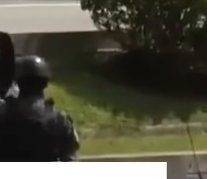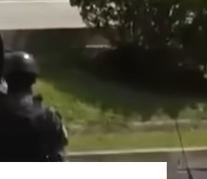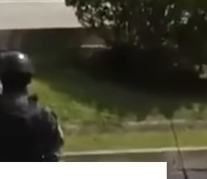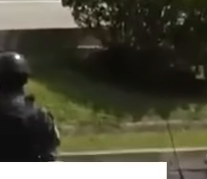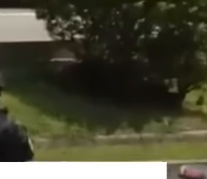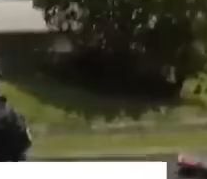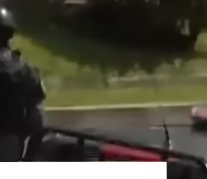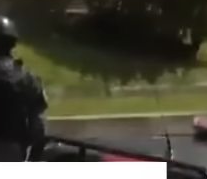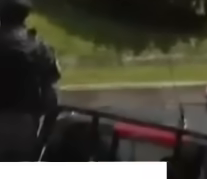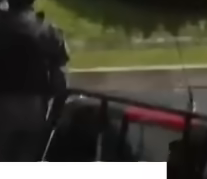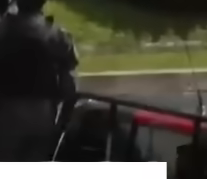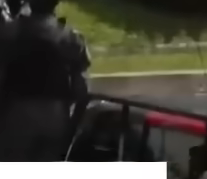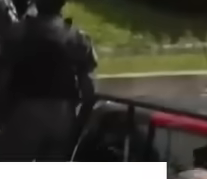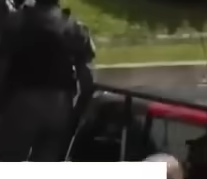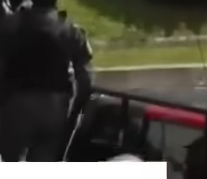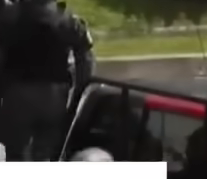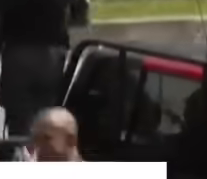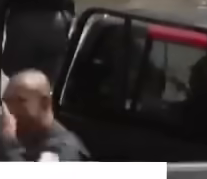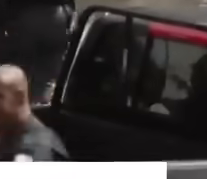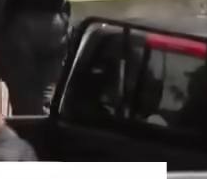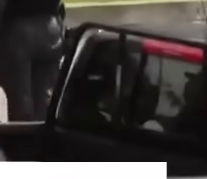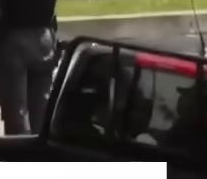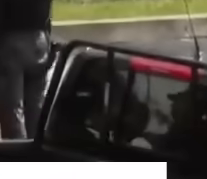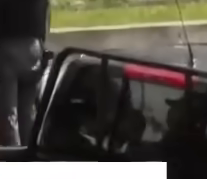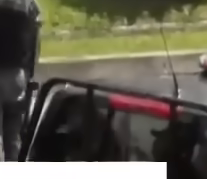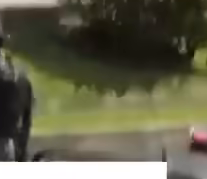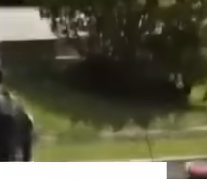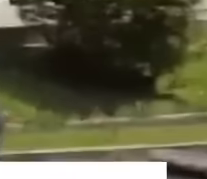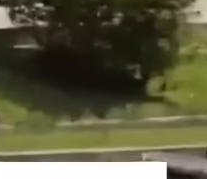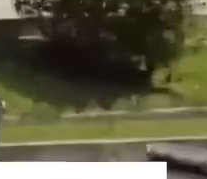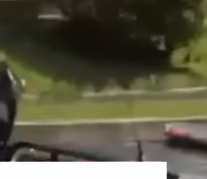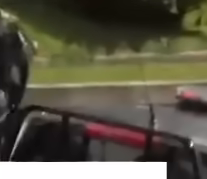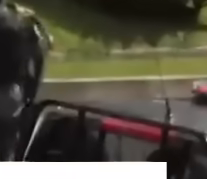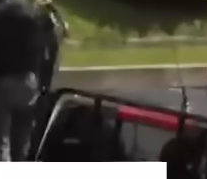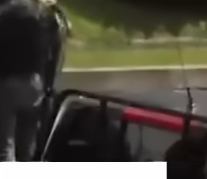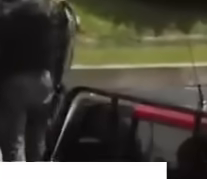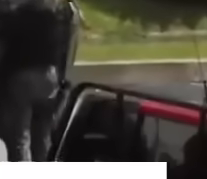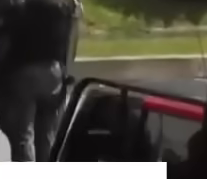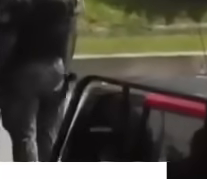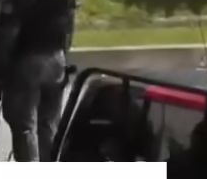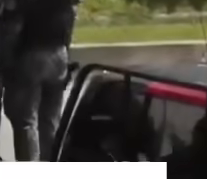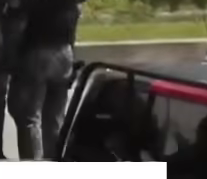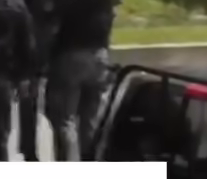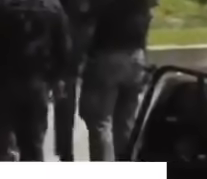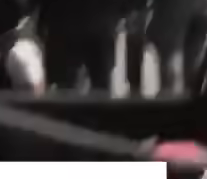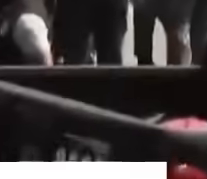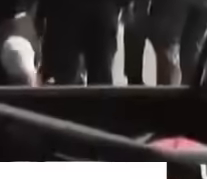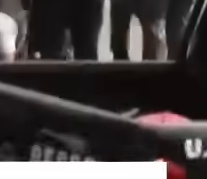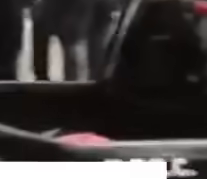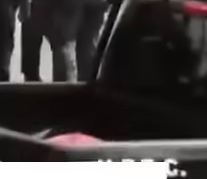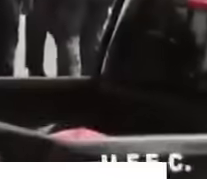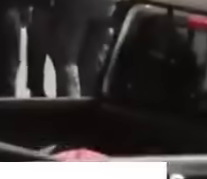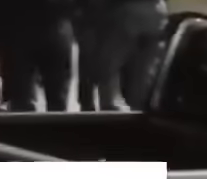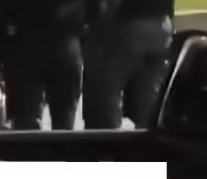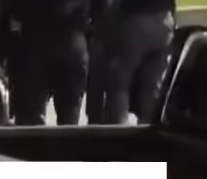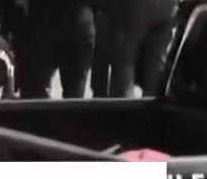algunas técnicas para tratar pues de salir de esta operación de una forma más